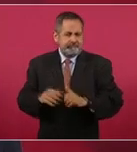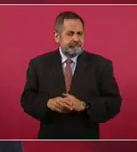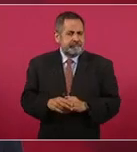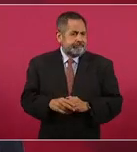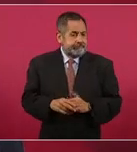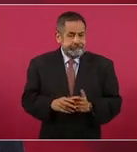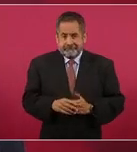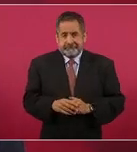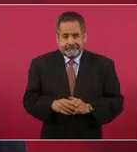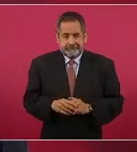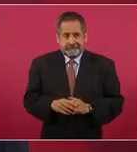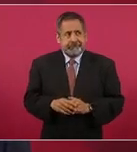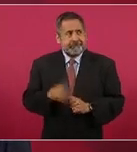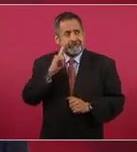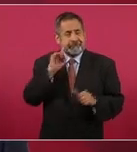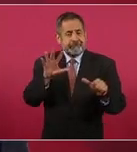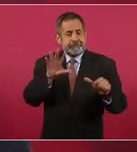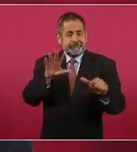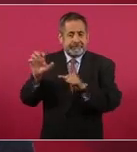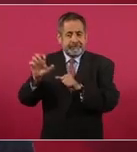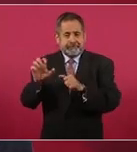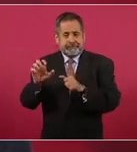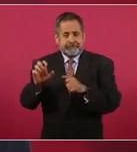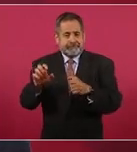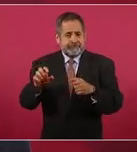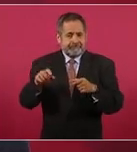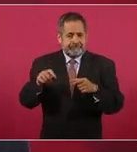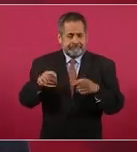en 600 hectáreas,